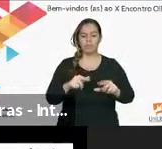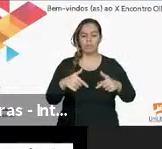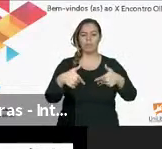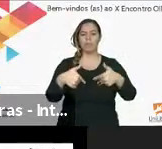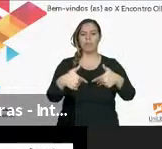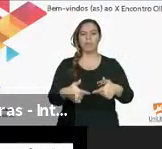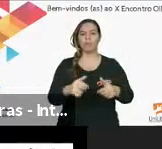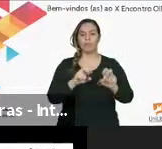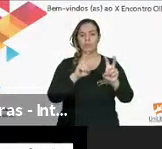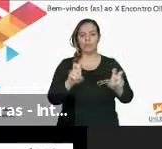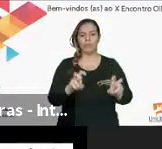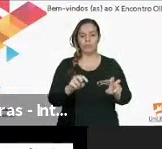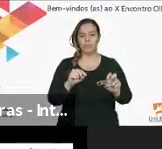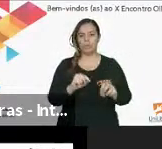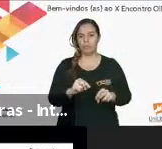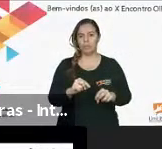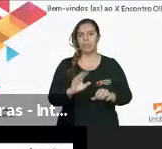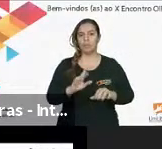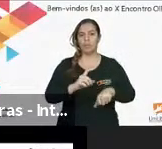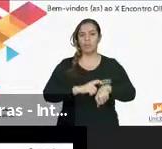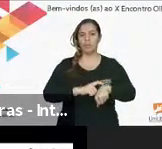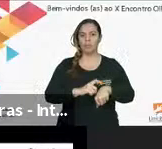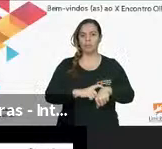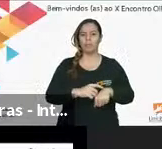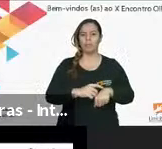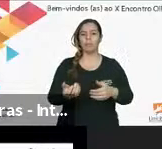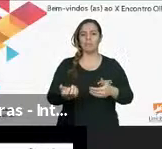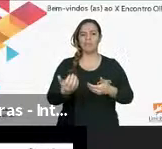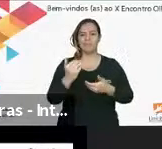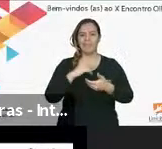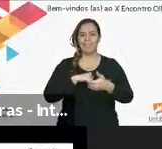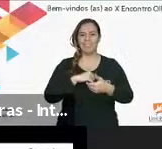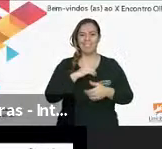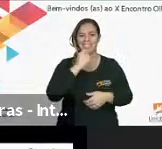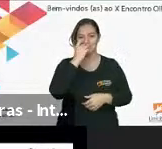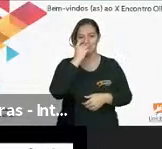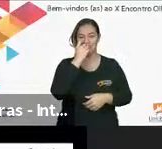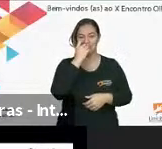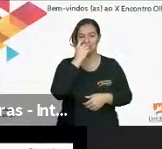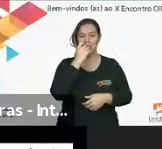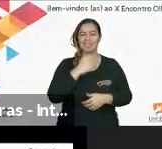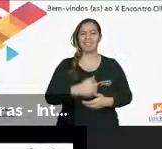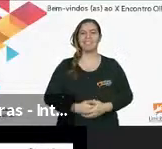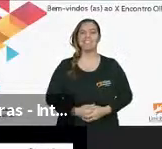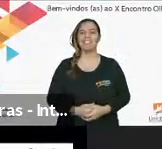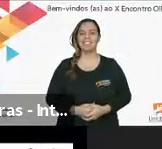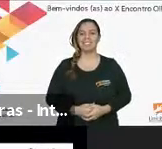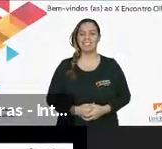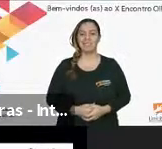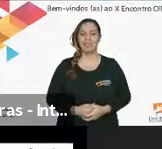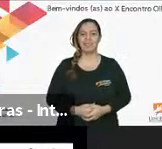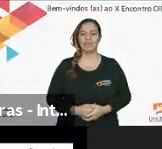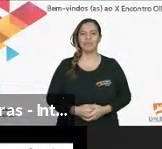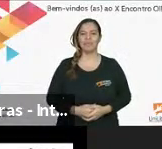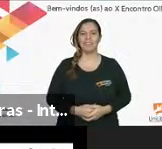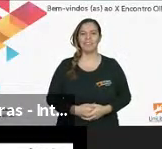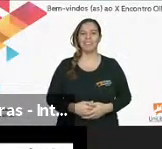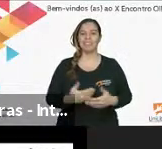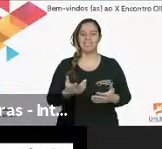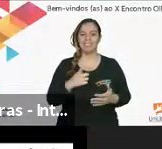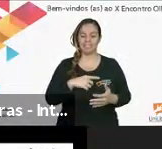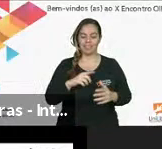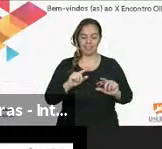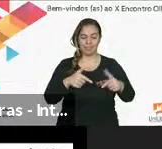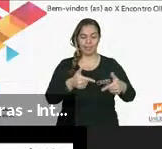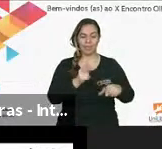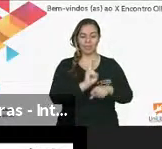sistema en un instante subsiguiente, o el sistema se desintegra. Es decir, la conservación de